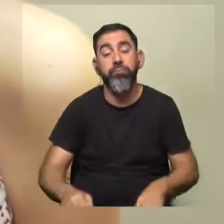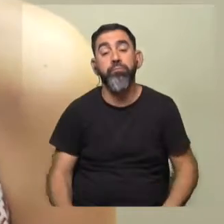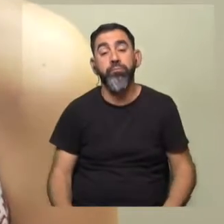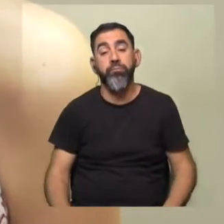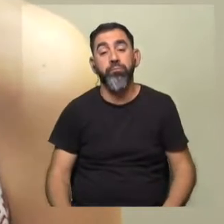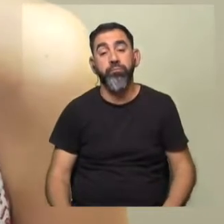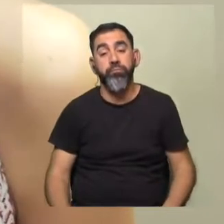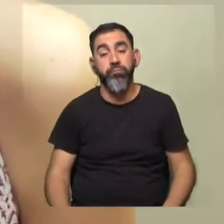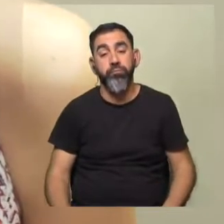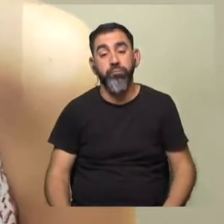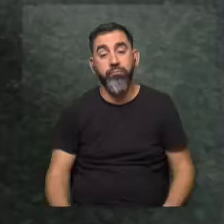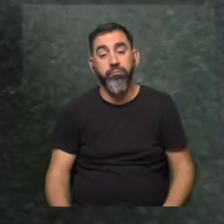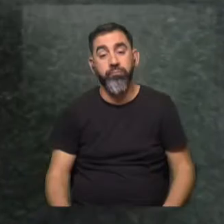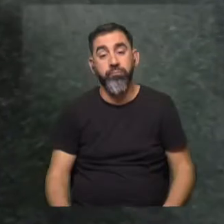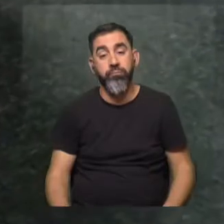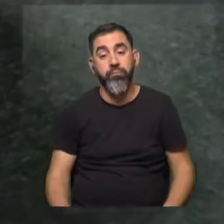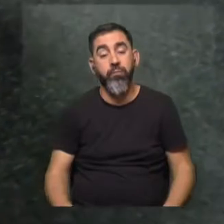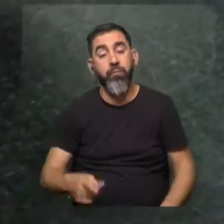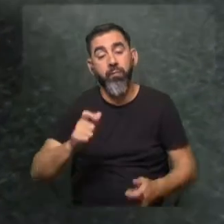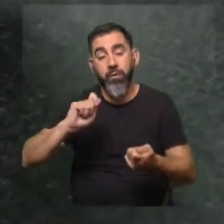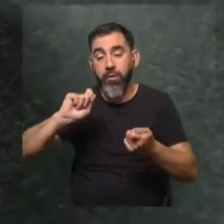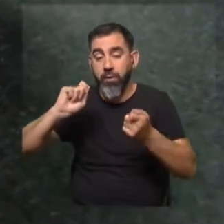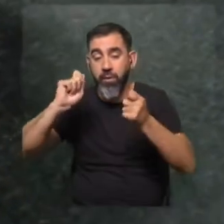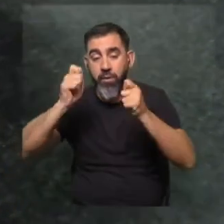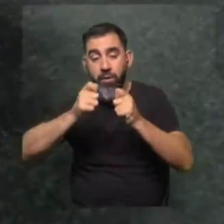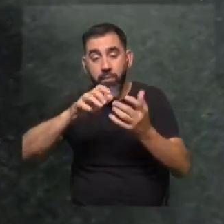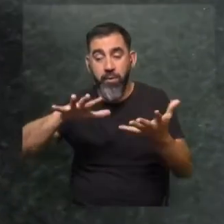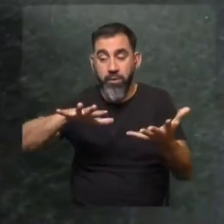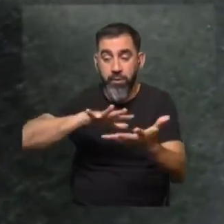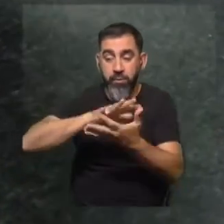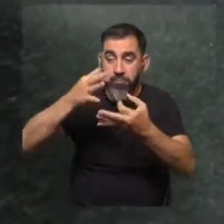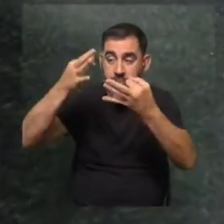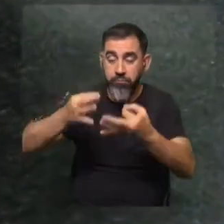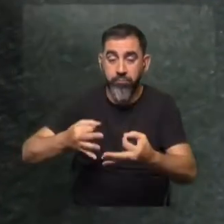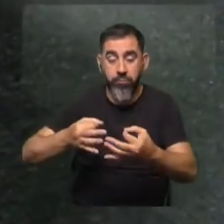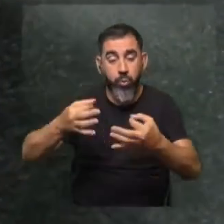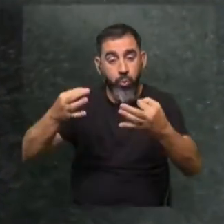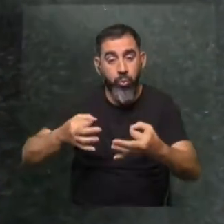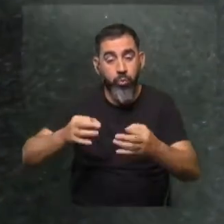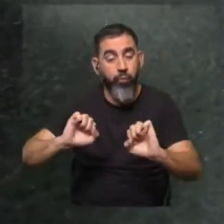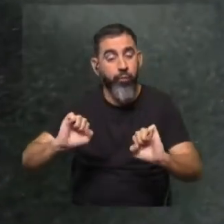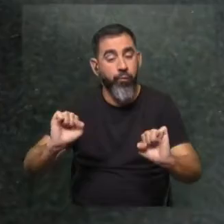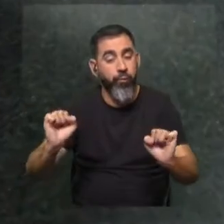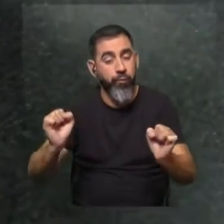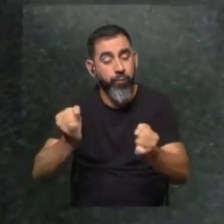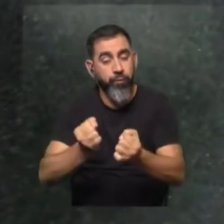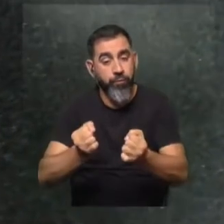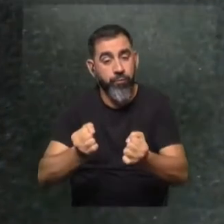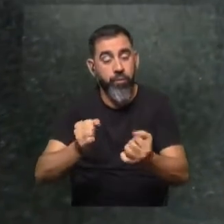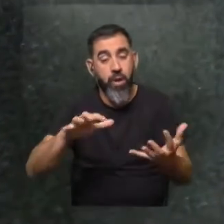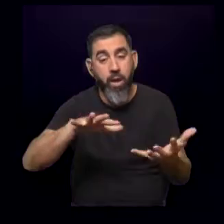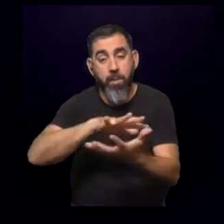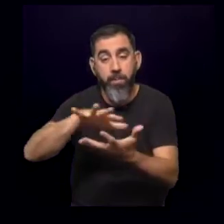minerales. Y luego ellos precipitan cuando se dan las condiciones de mayor enfriamiento del